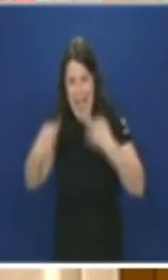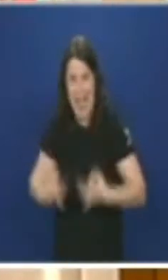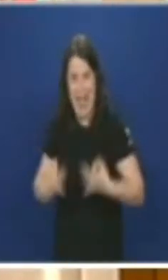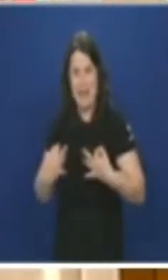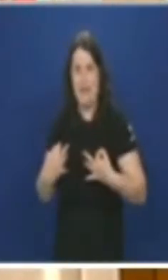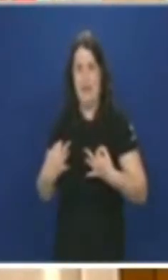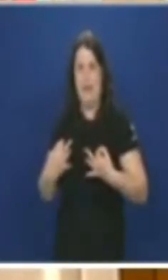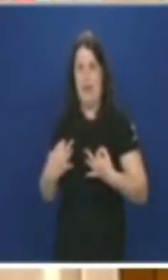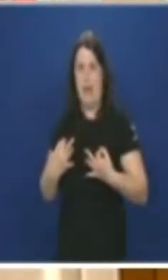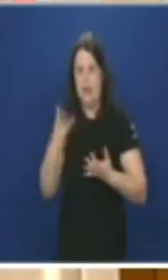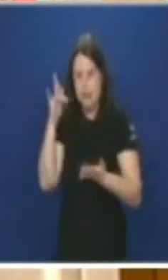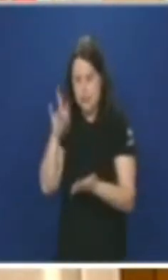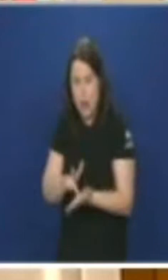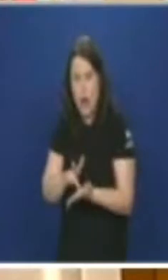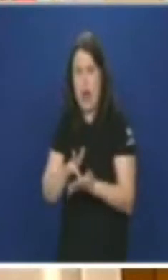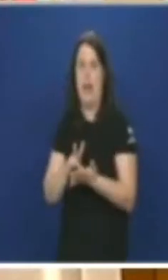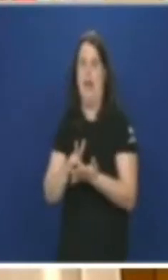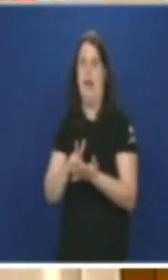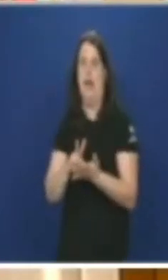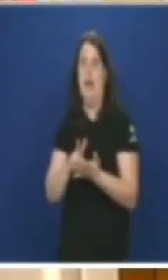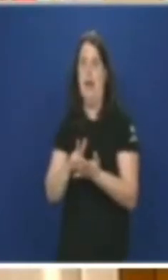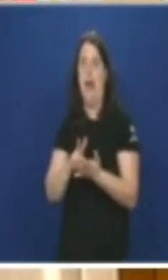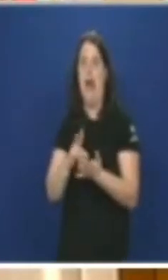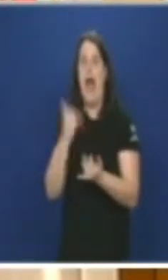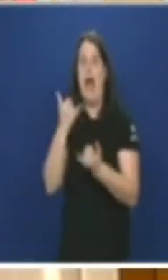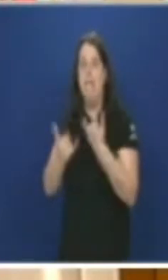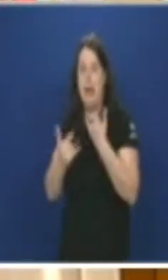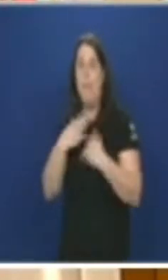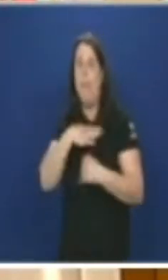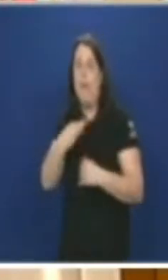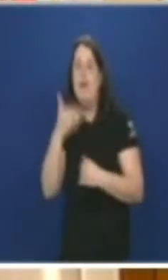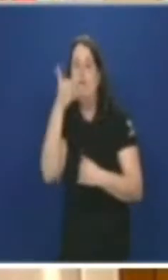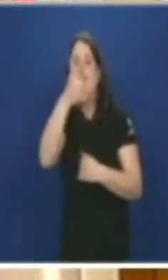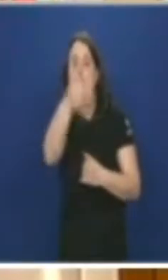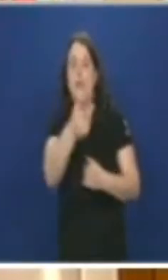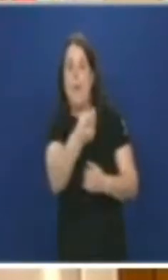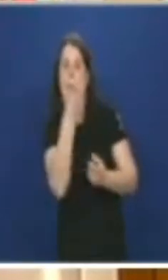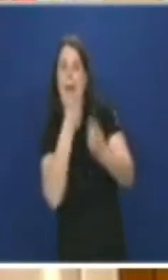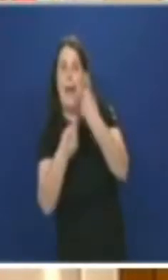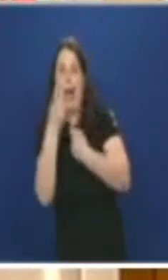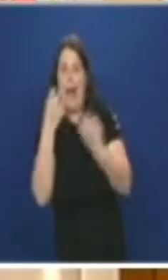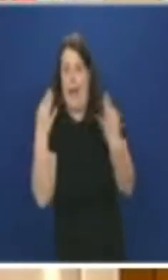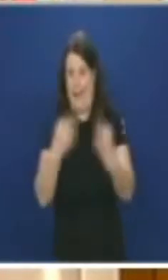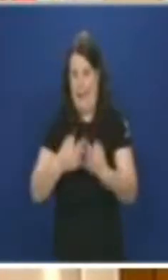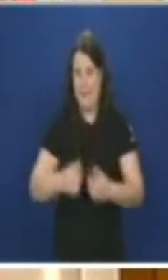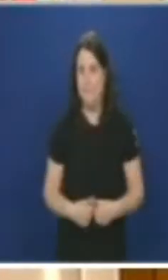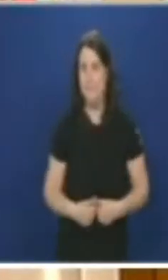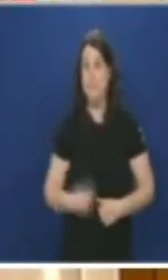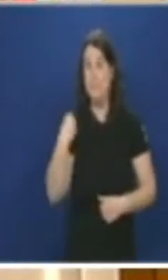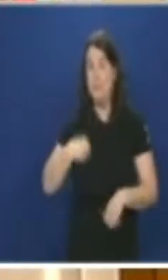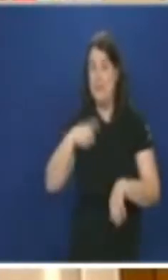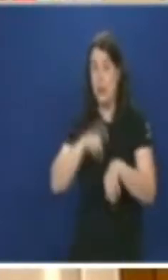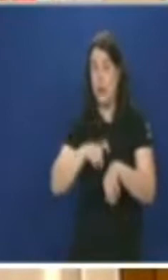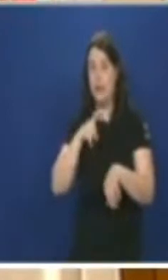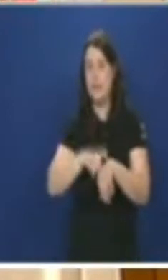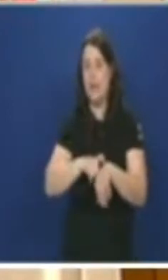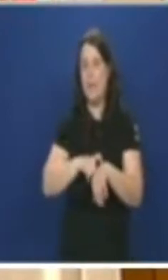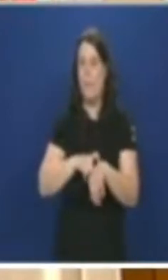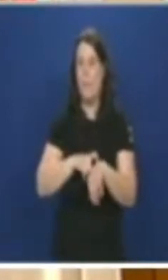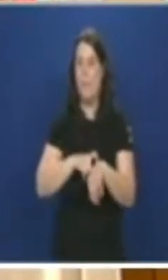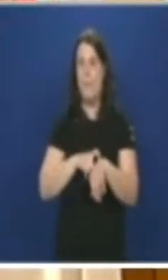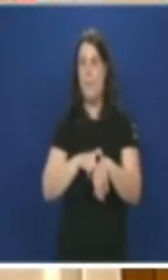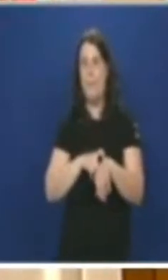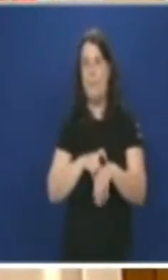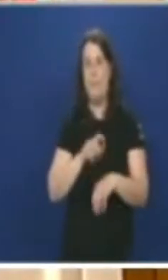forma que poida adivinhar o que pode ser. E ao mesmo tempo, parecendo que vi